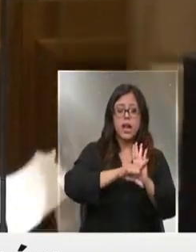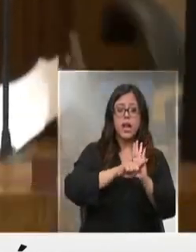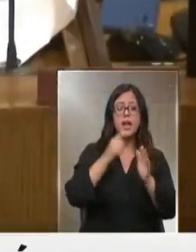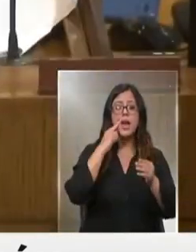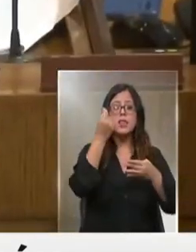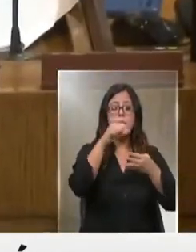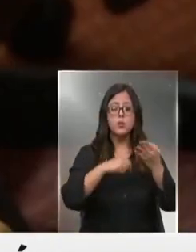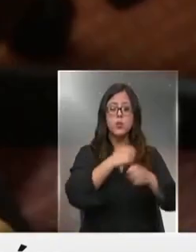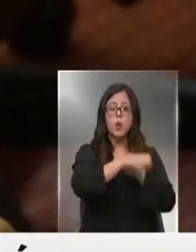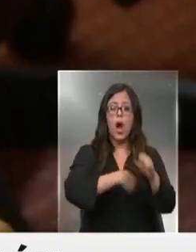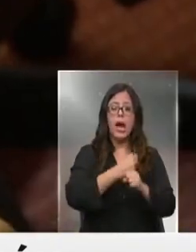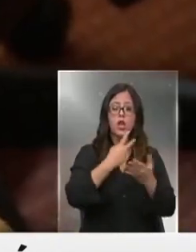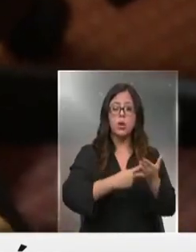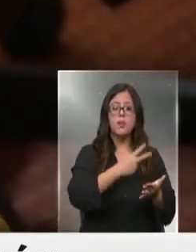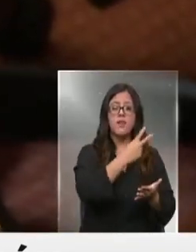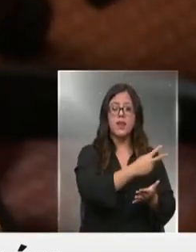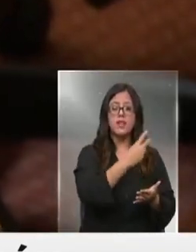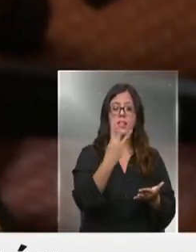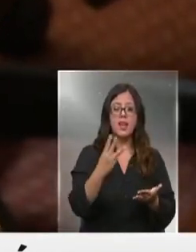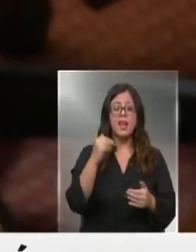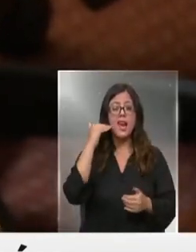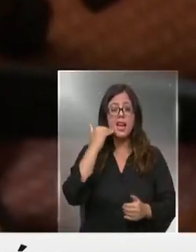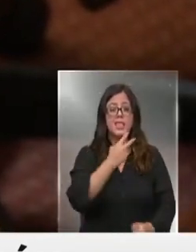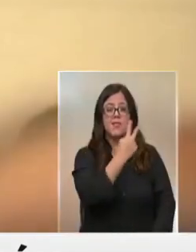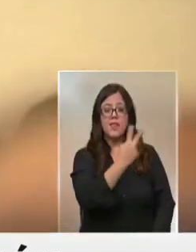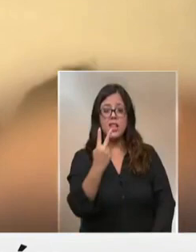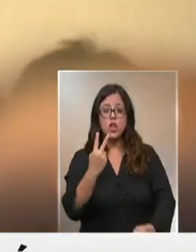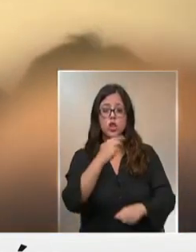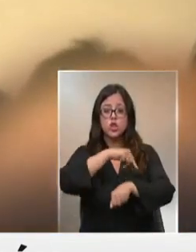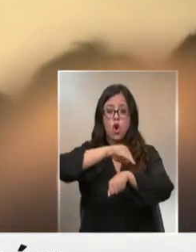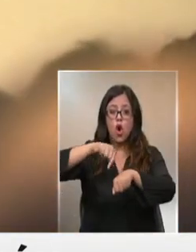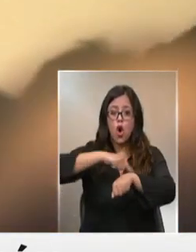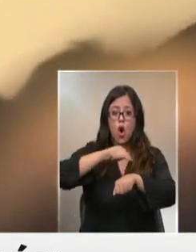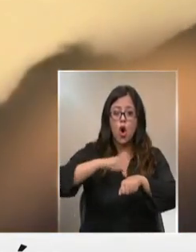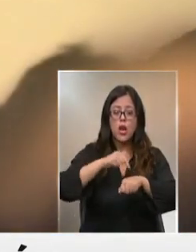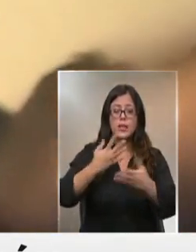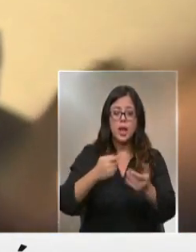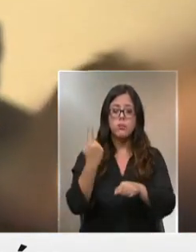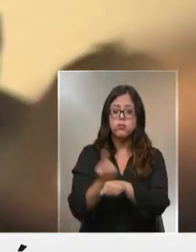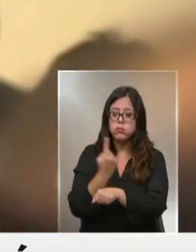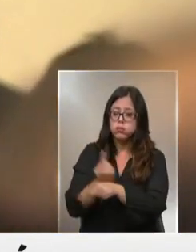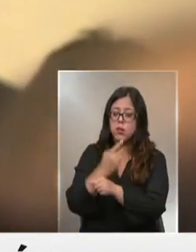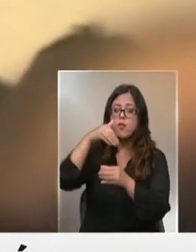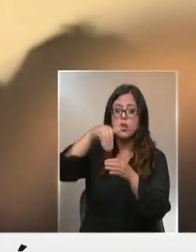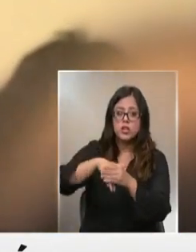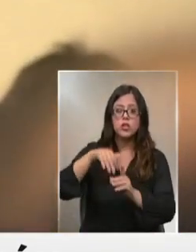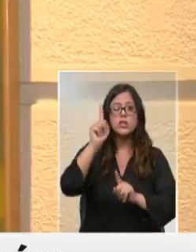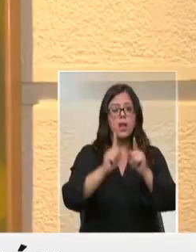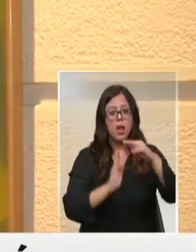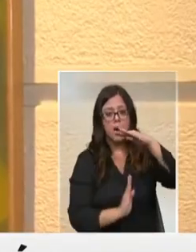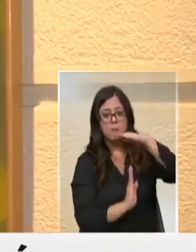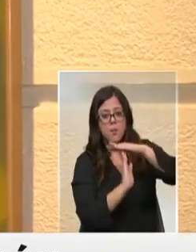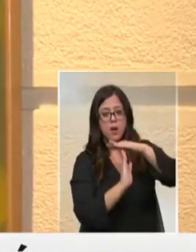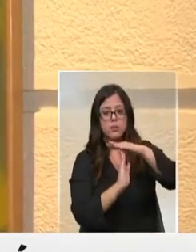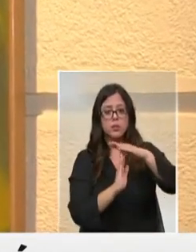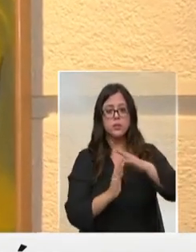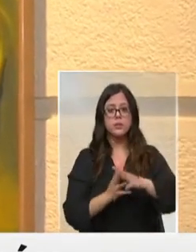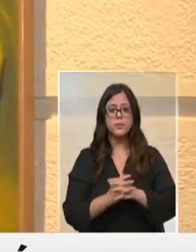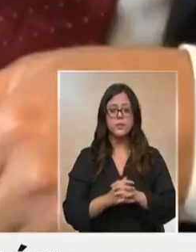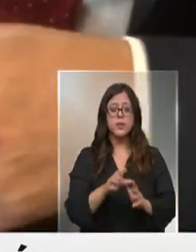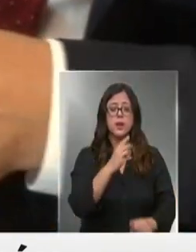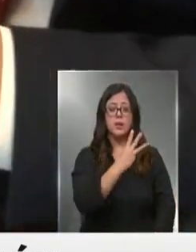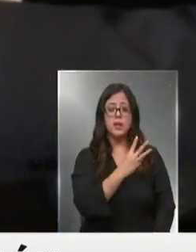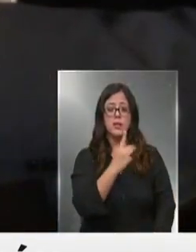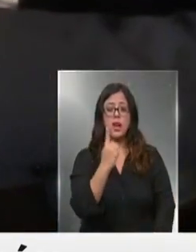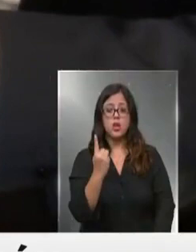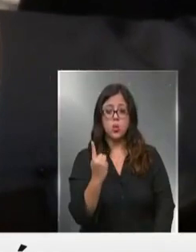para el 2023. Casi 22 horas de discusión, votación y también algunas pausas.